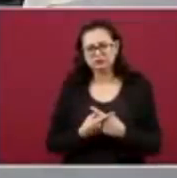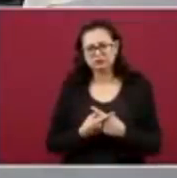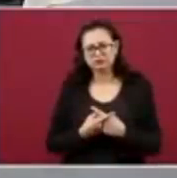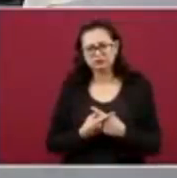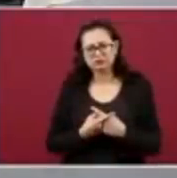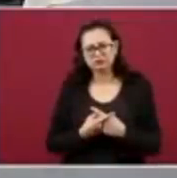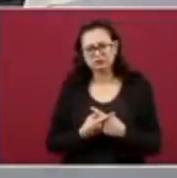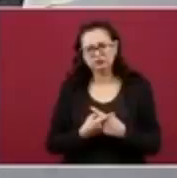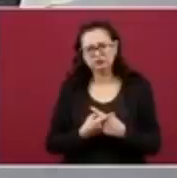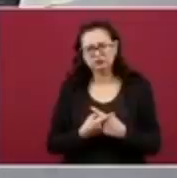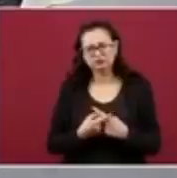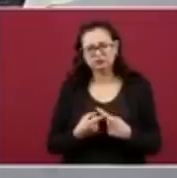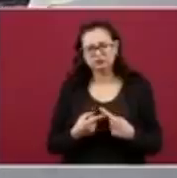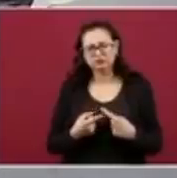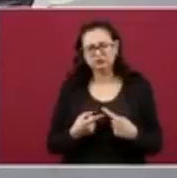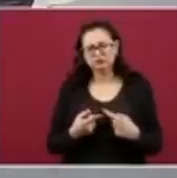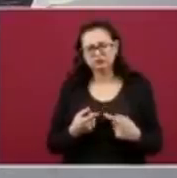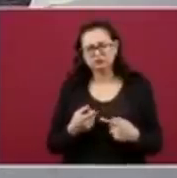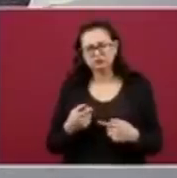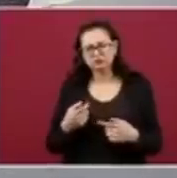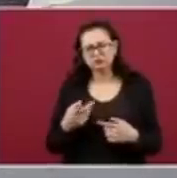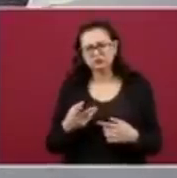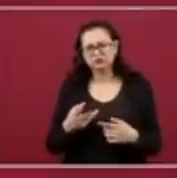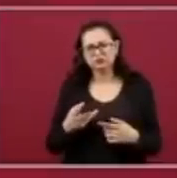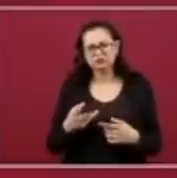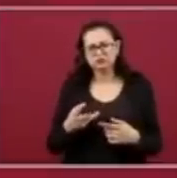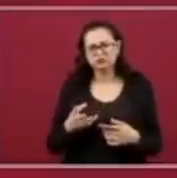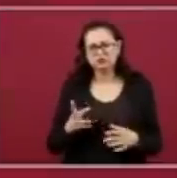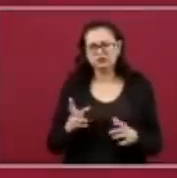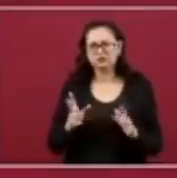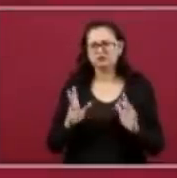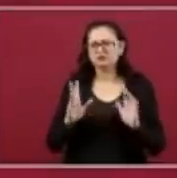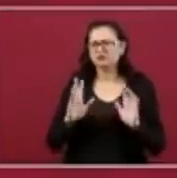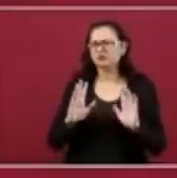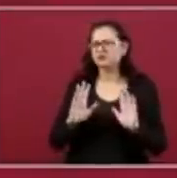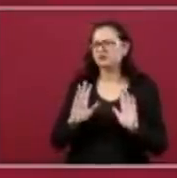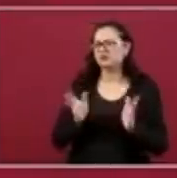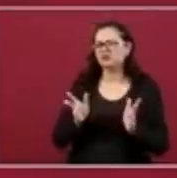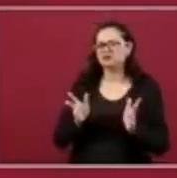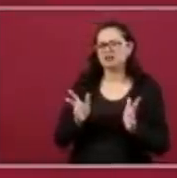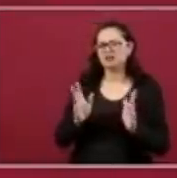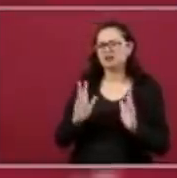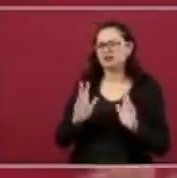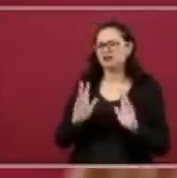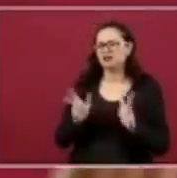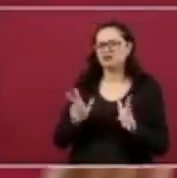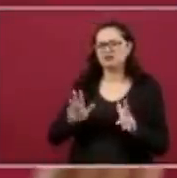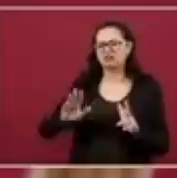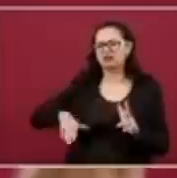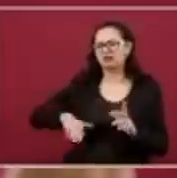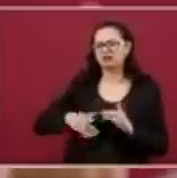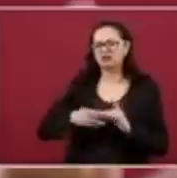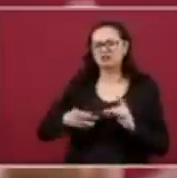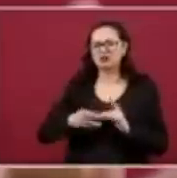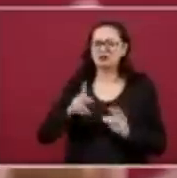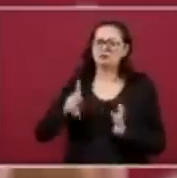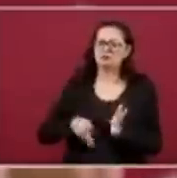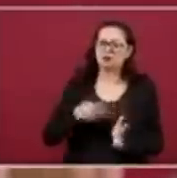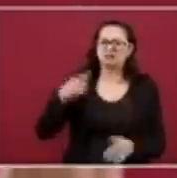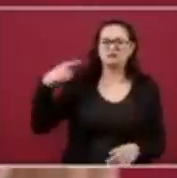laborar en un banco de José Antonio Meade. Pues ya hablé de eso, ya. No quiero. Ya. No quiero que llueva sobre